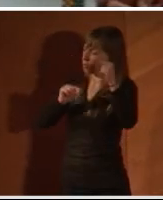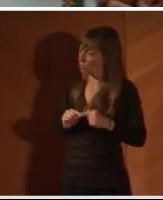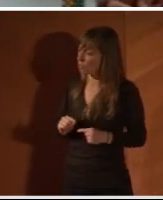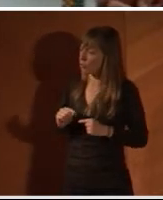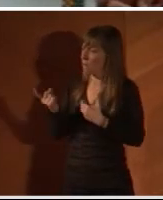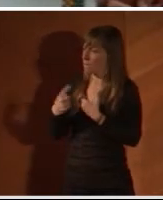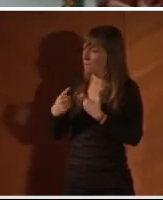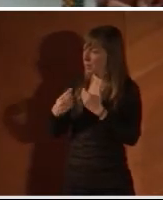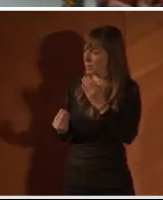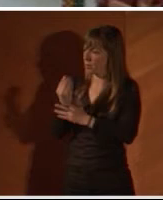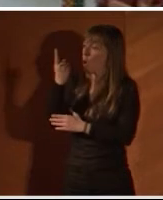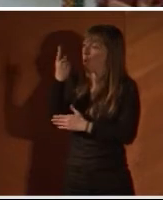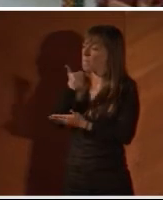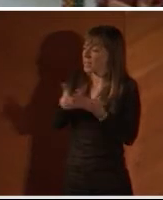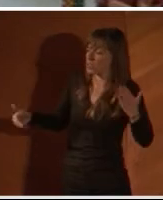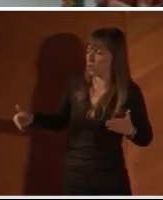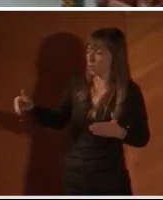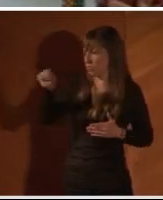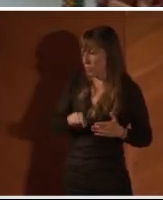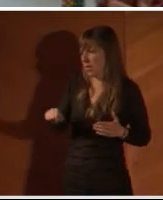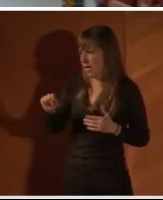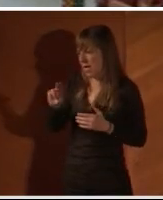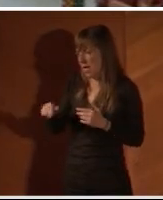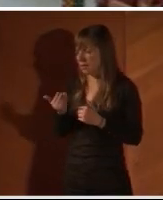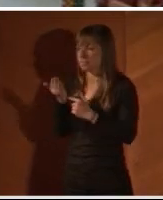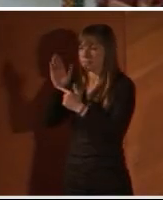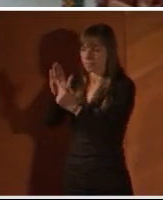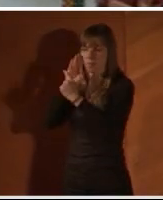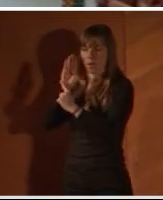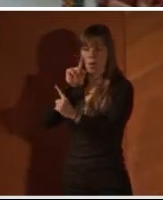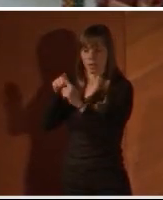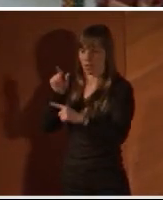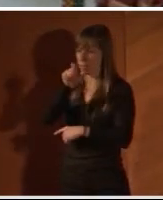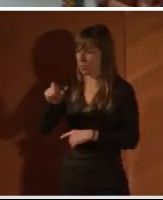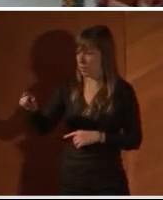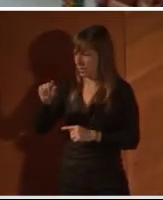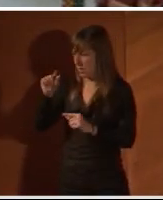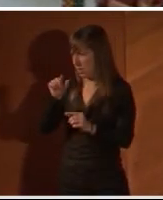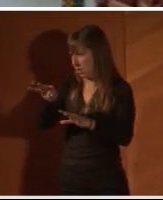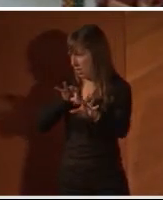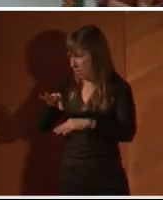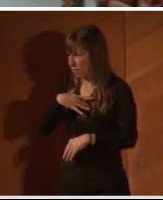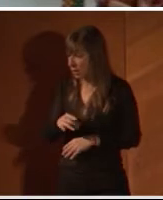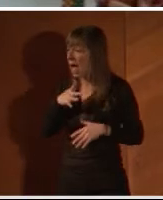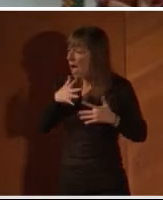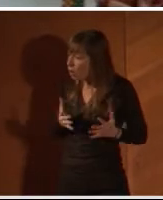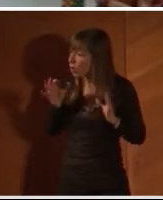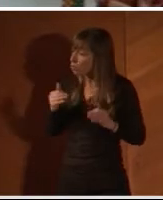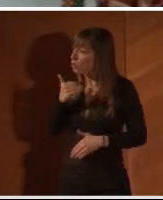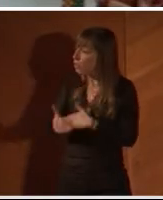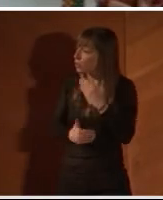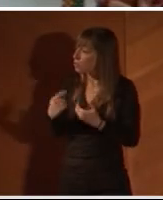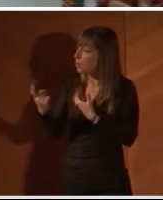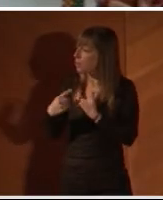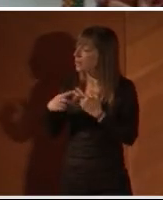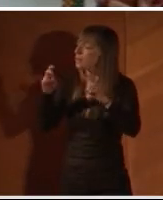con 1 millón de euros a consulta ciudadana en las propuestas que hacían los mismos ciudadanos. Ahora, actualmente, estamos haciendo un proceso de participación sobre